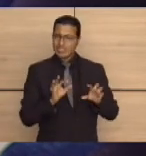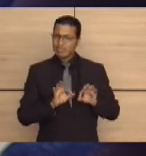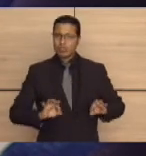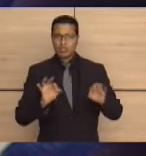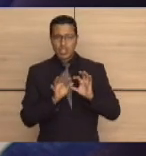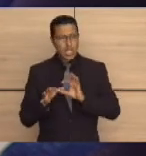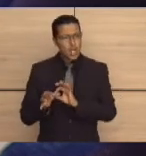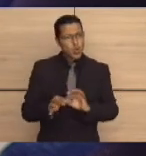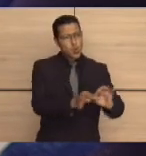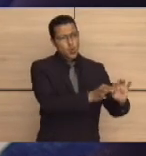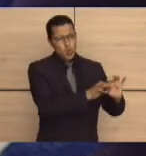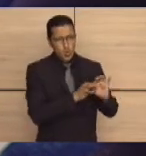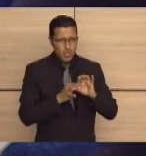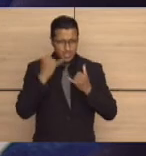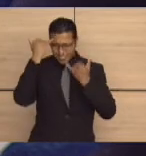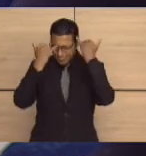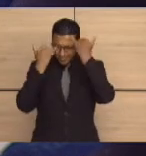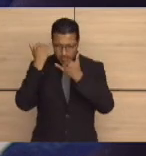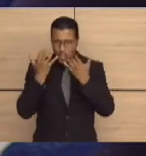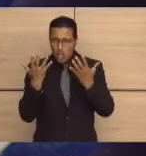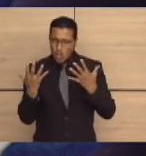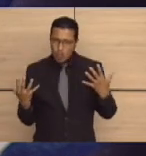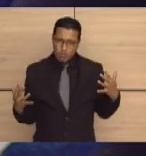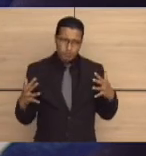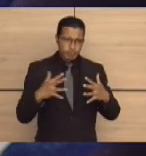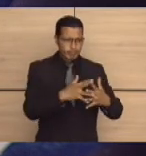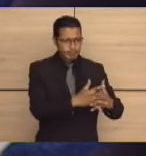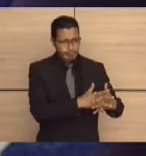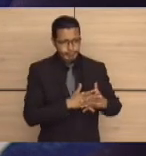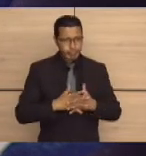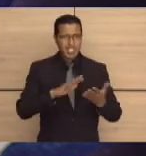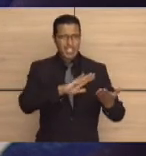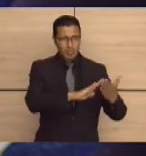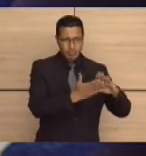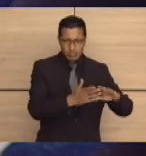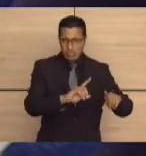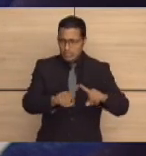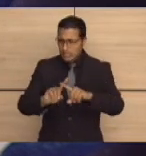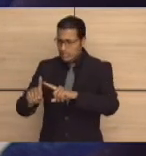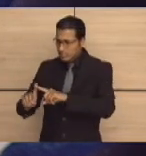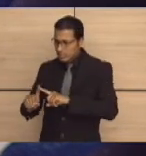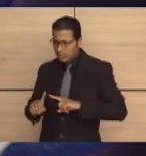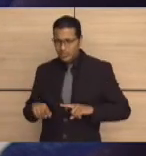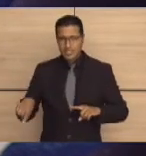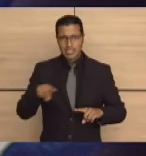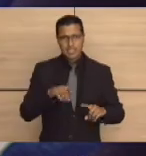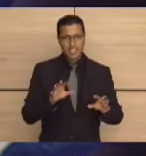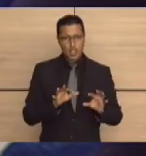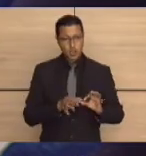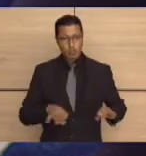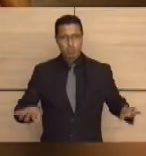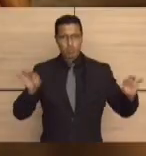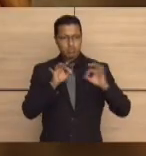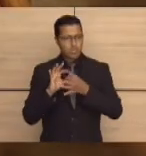de todas las maneras posibles, unir a la comunidad de todas las maneras posibles, poner el énfasis en lo que nos une y no en lo que nos